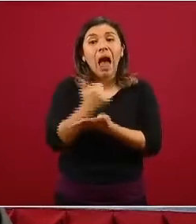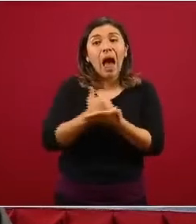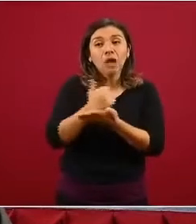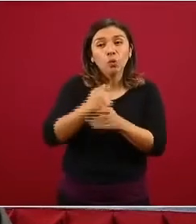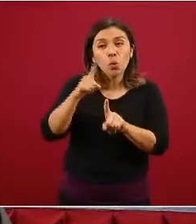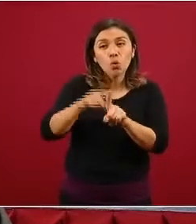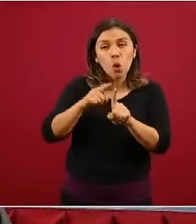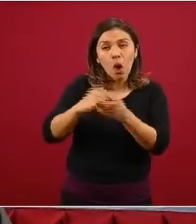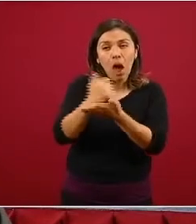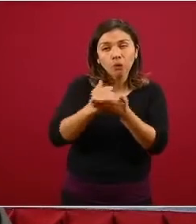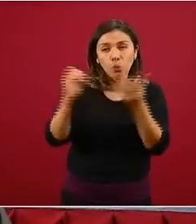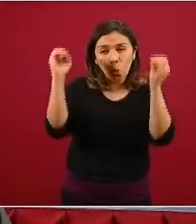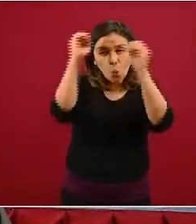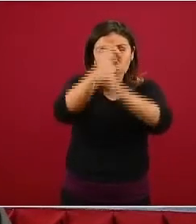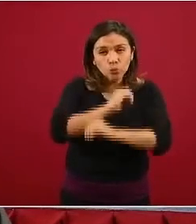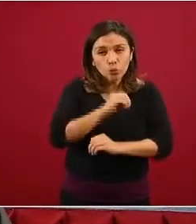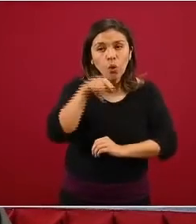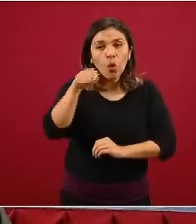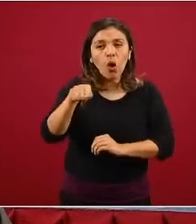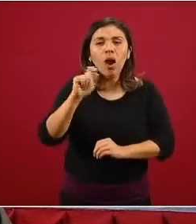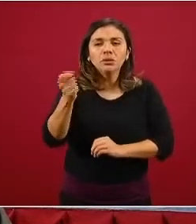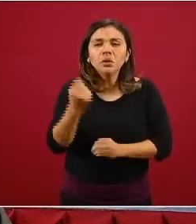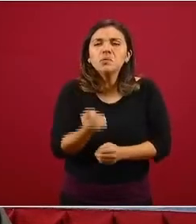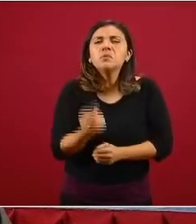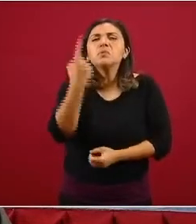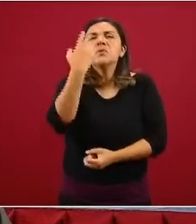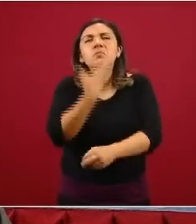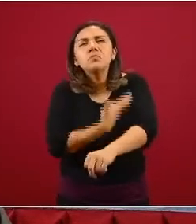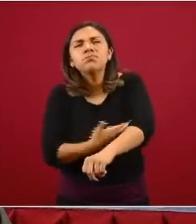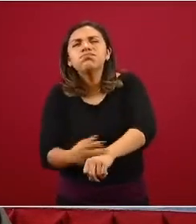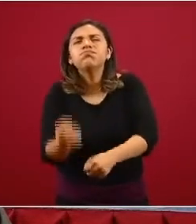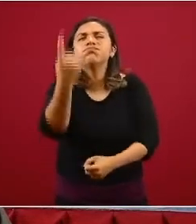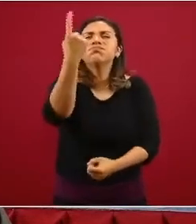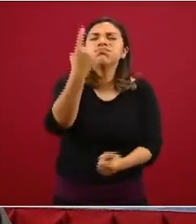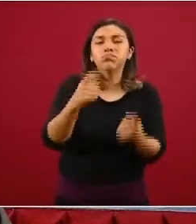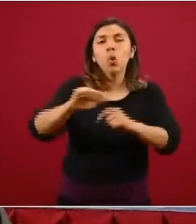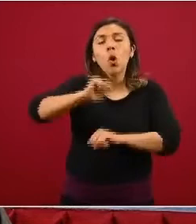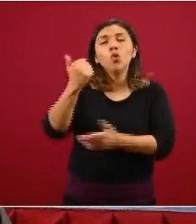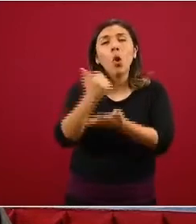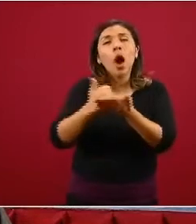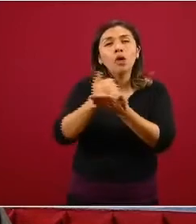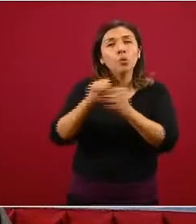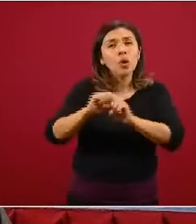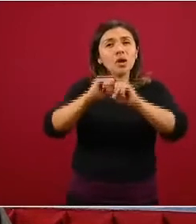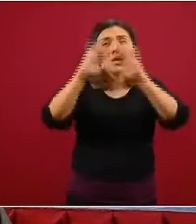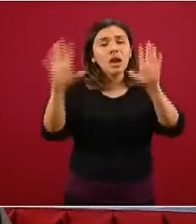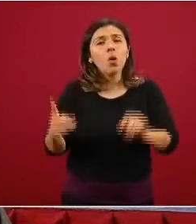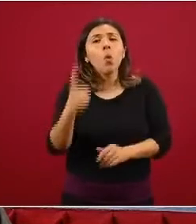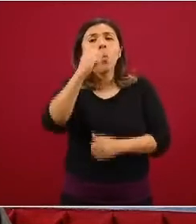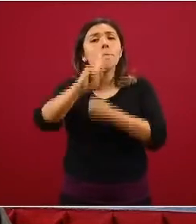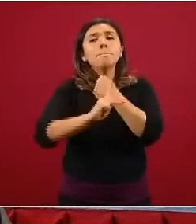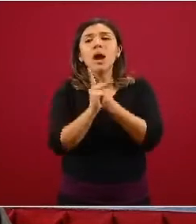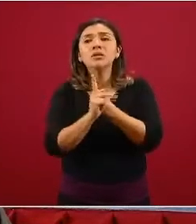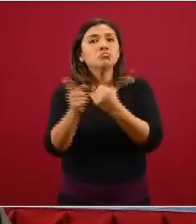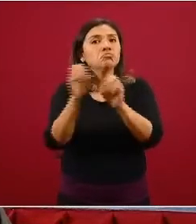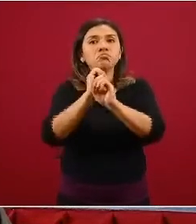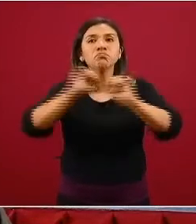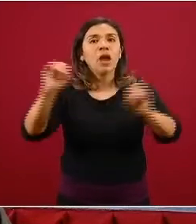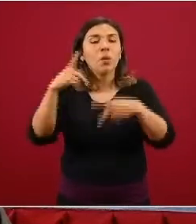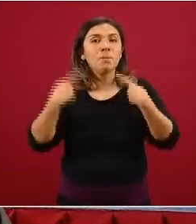azul oscuro, los casos esporádicos y pintadito de azul claro, un país sin